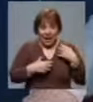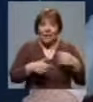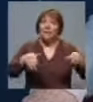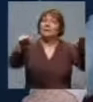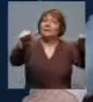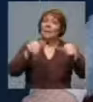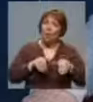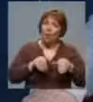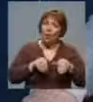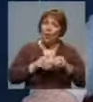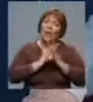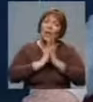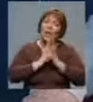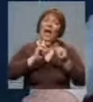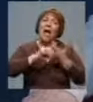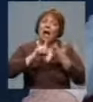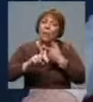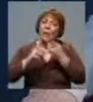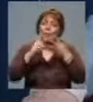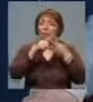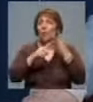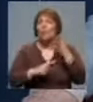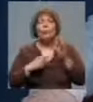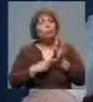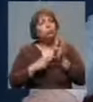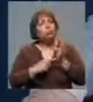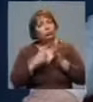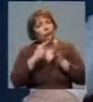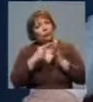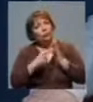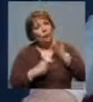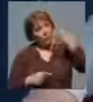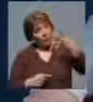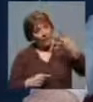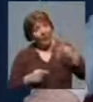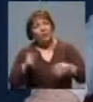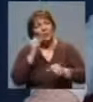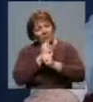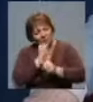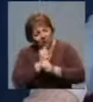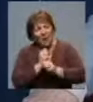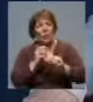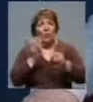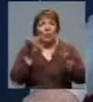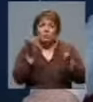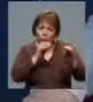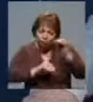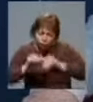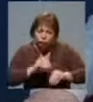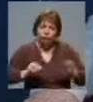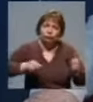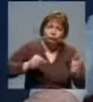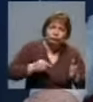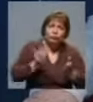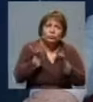convocó al acuerdo sobre cuatro puntos cruciales se trabajó se elaboraron unos documentos este